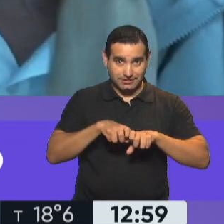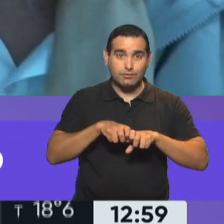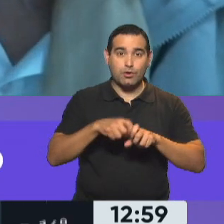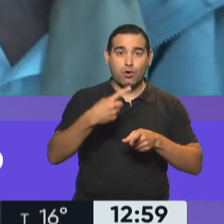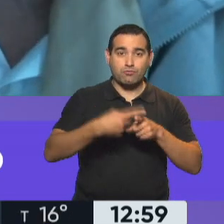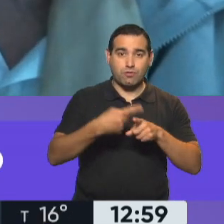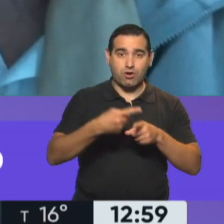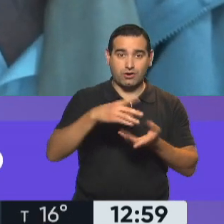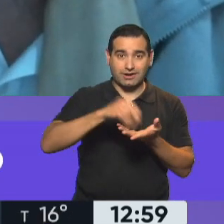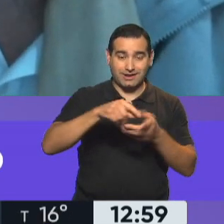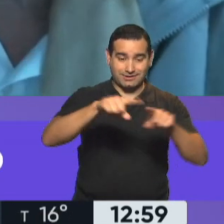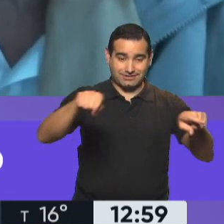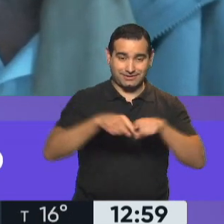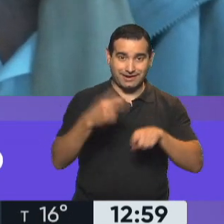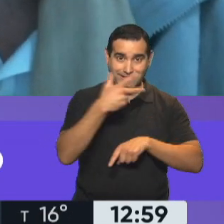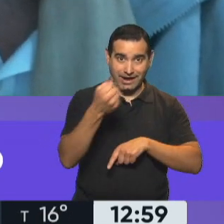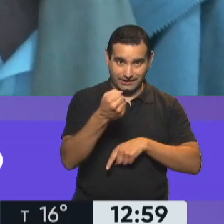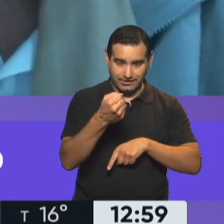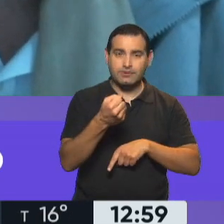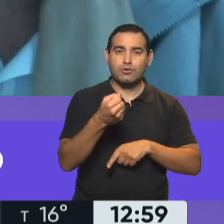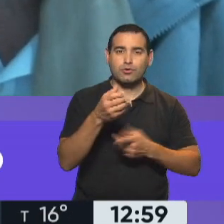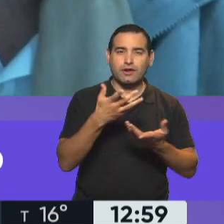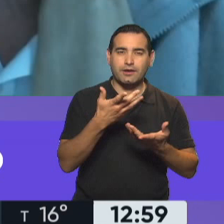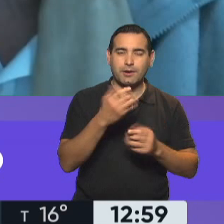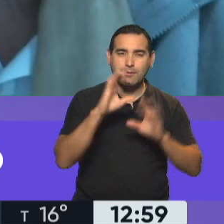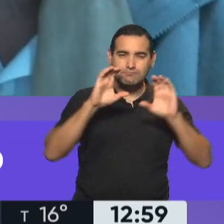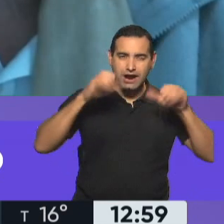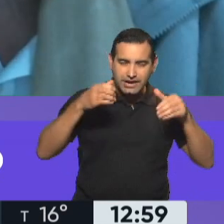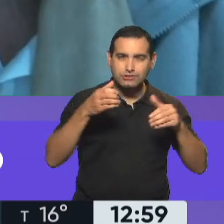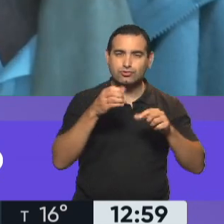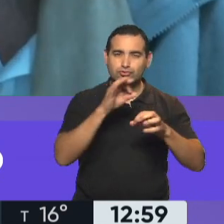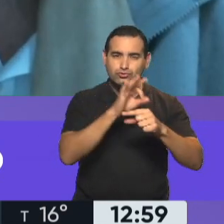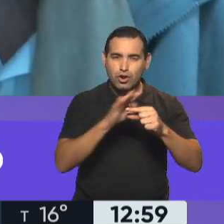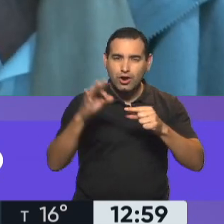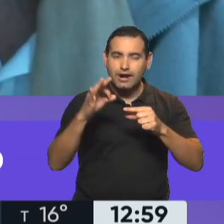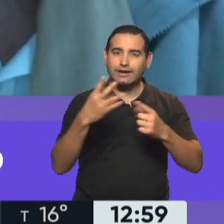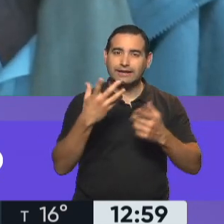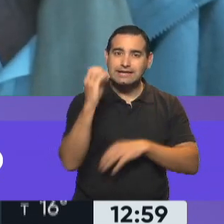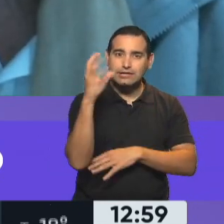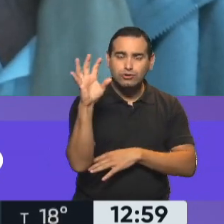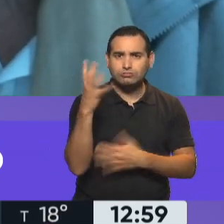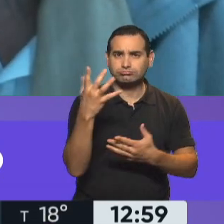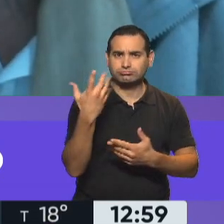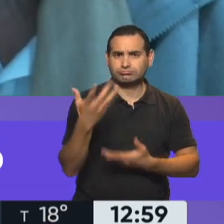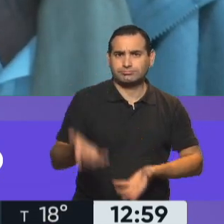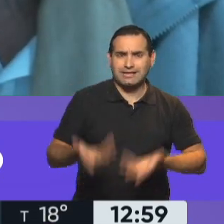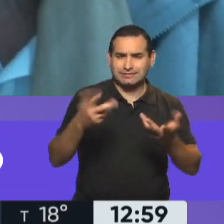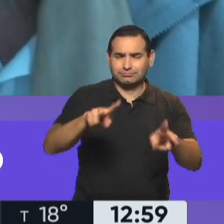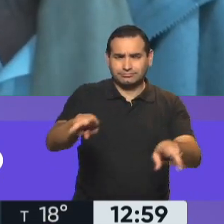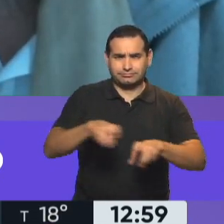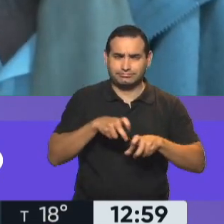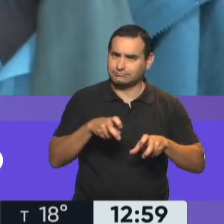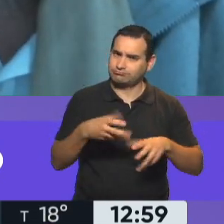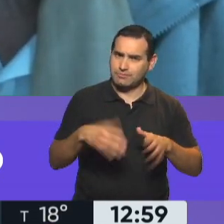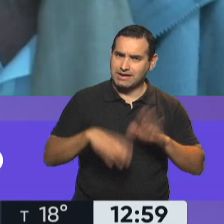hectárea los productores, fundamentalmente de maíz, soja y girasol, es el más alto en los últimos 20 años. Esto tiene